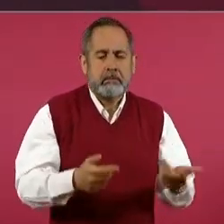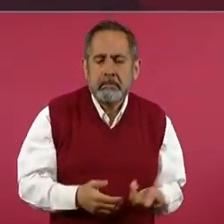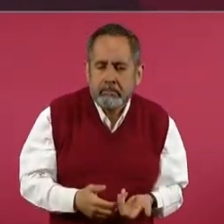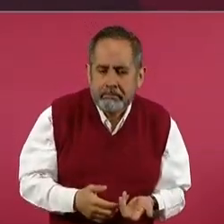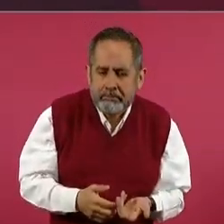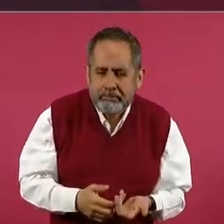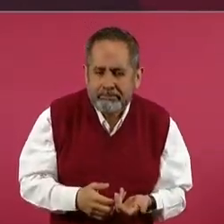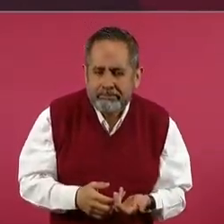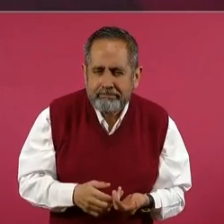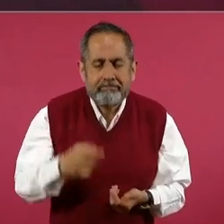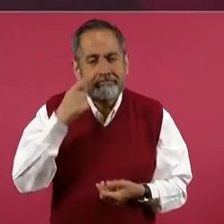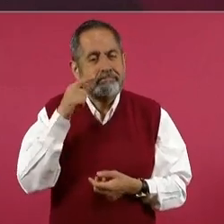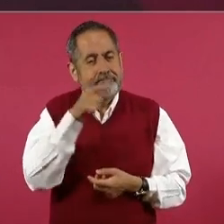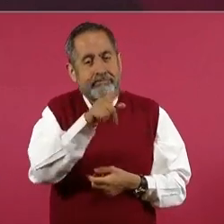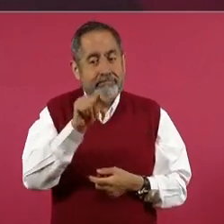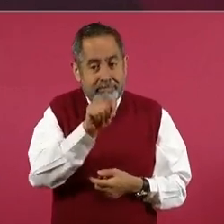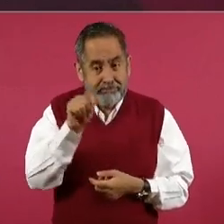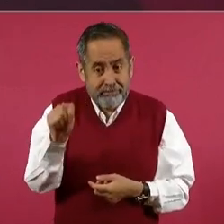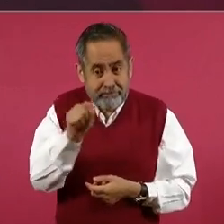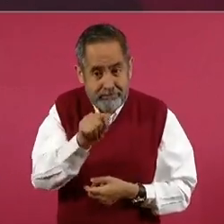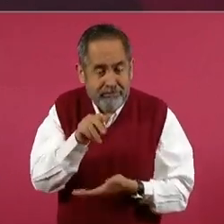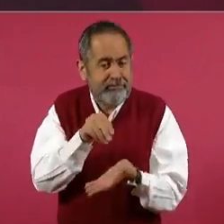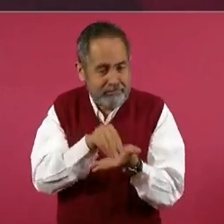seguía la gente,